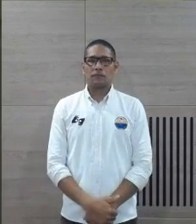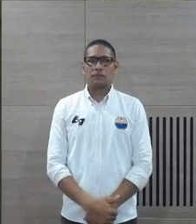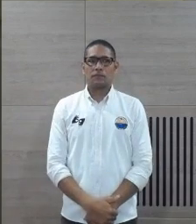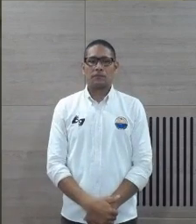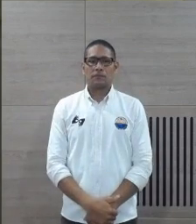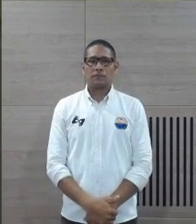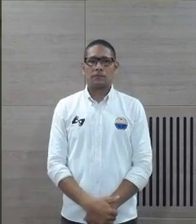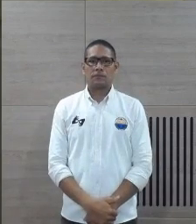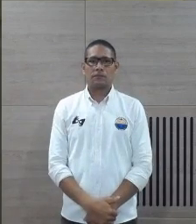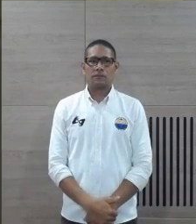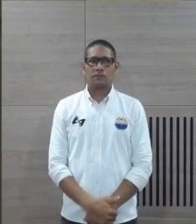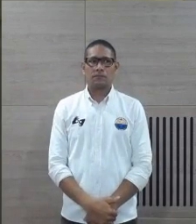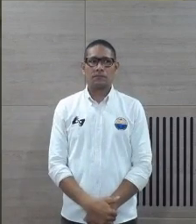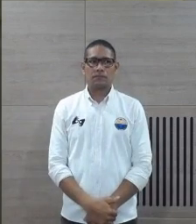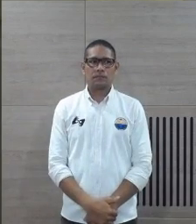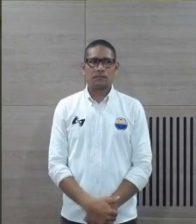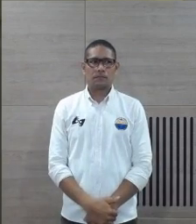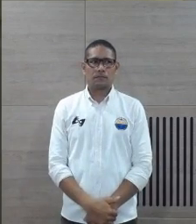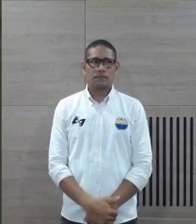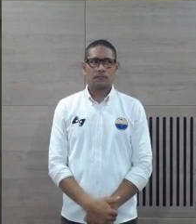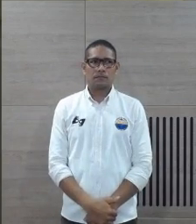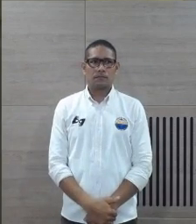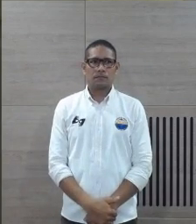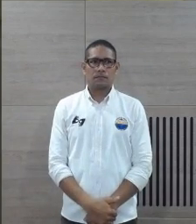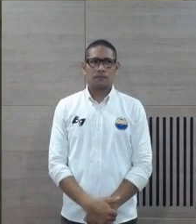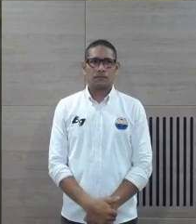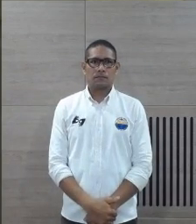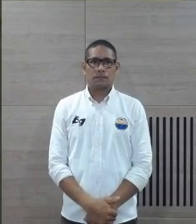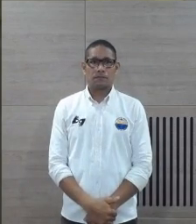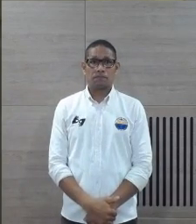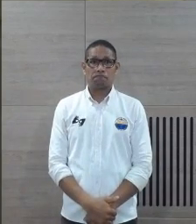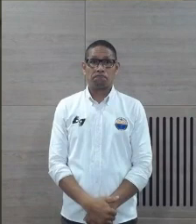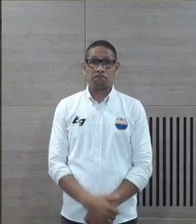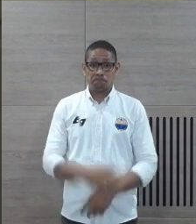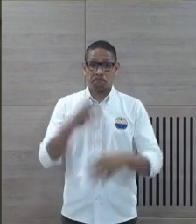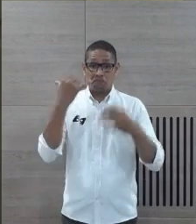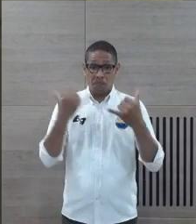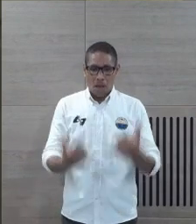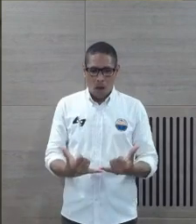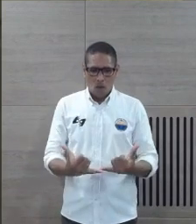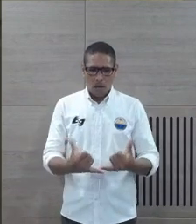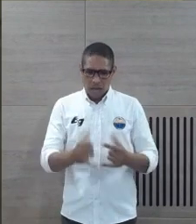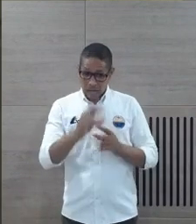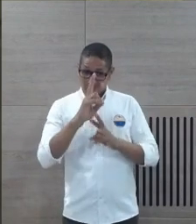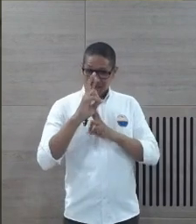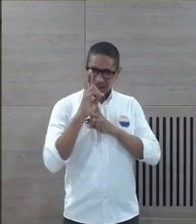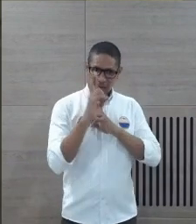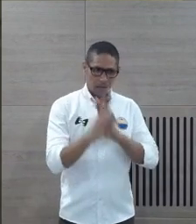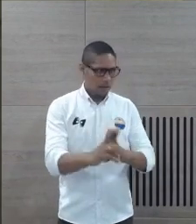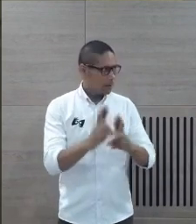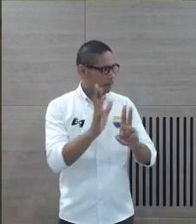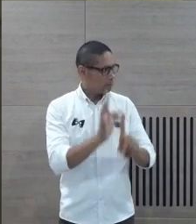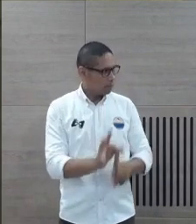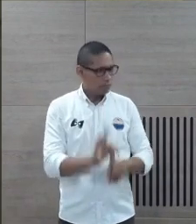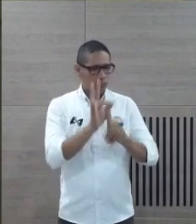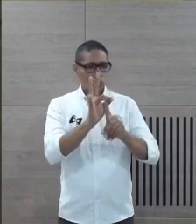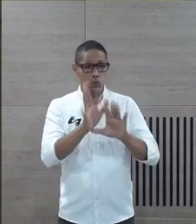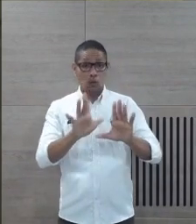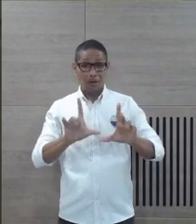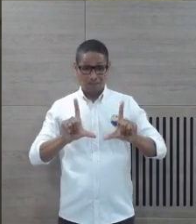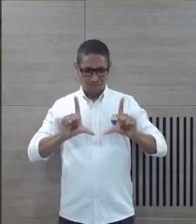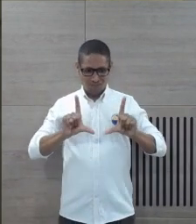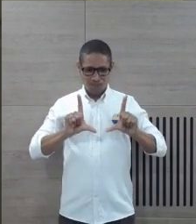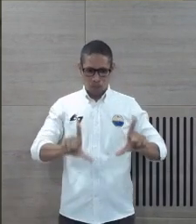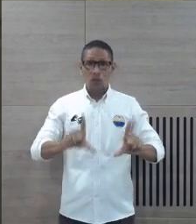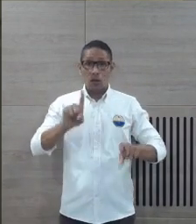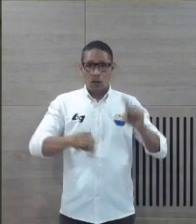Seguidamente iniciamos la mención de reconocimientos honoríficos a los graduados que por su rendimiento académico cumplen con los requisitos para ser